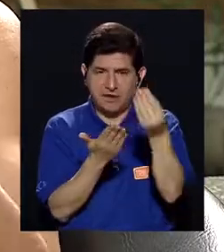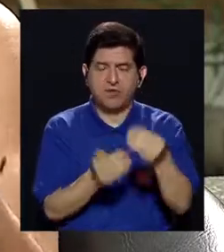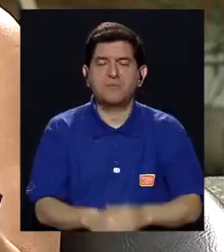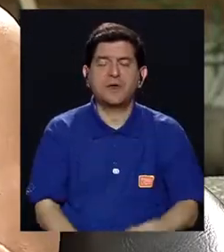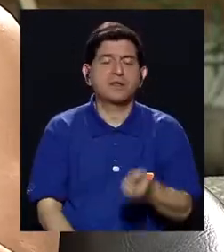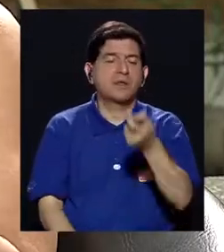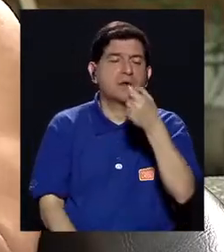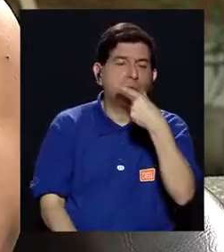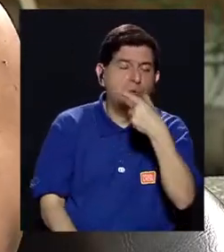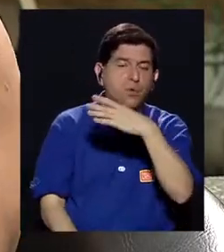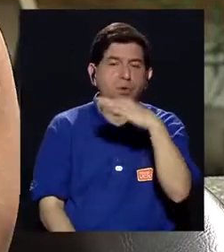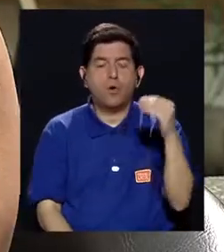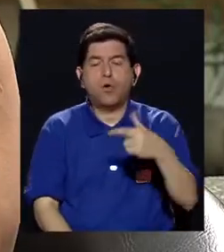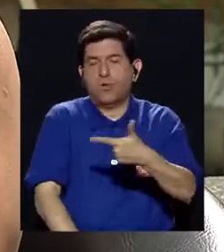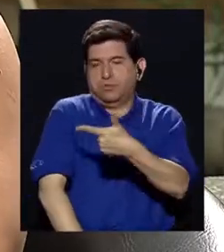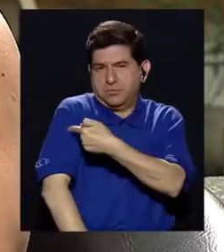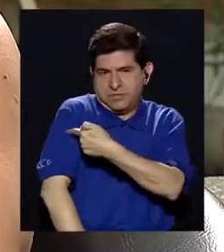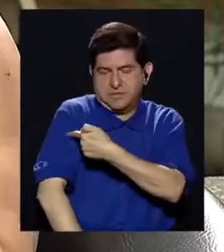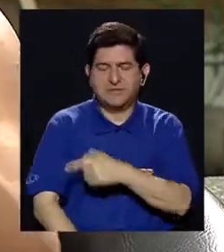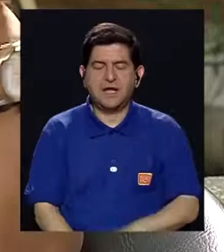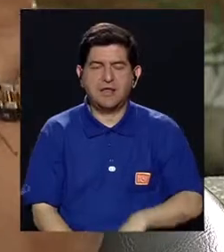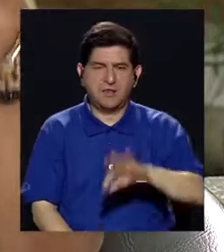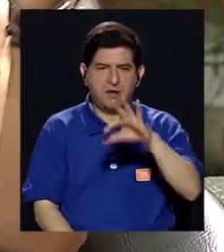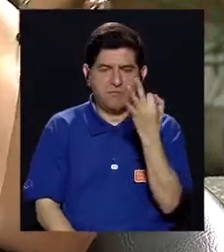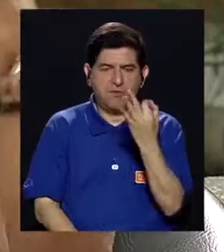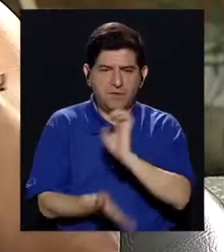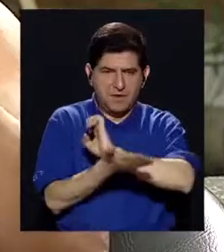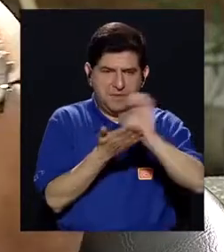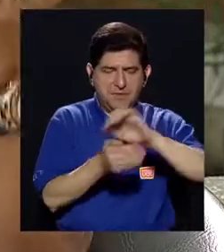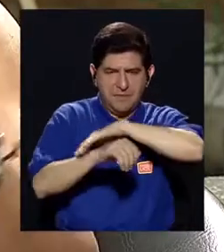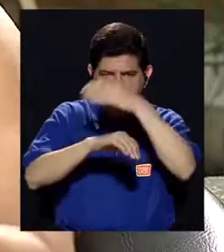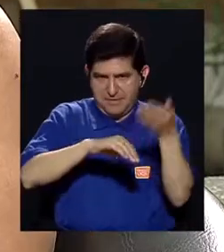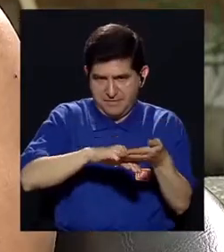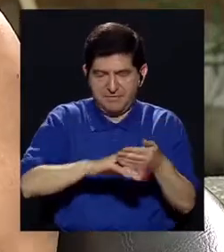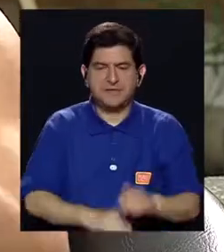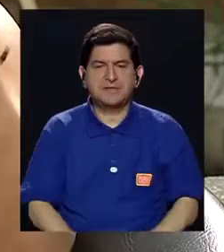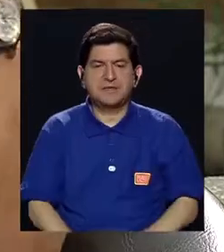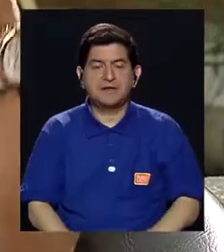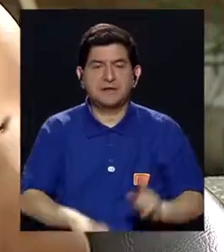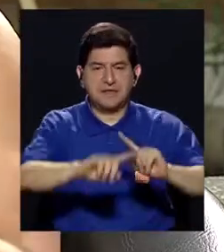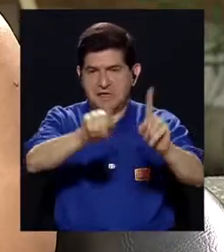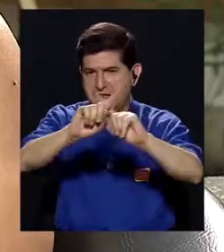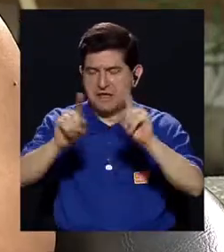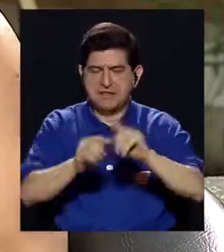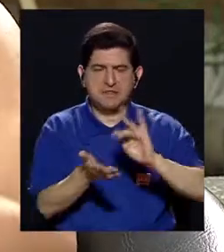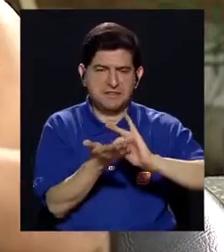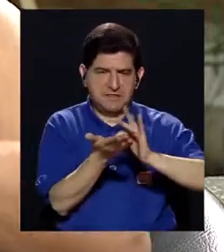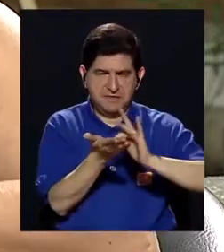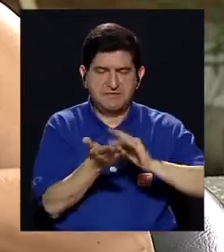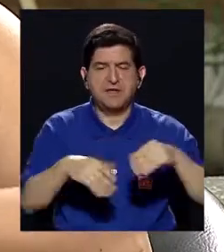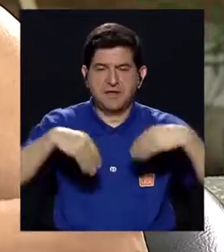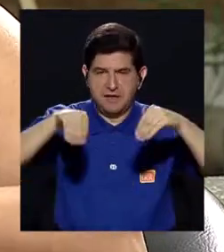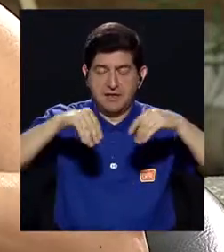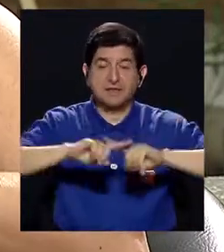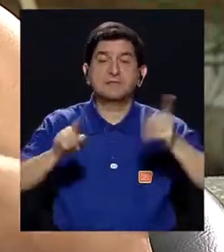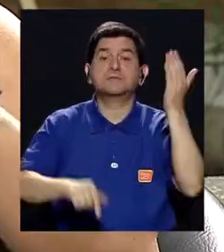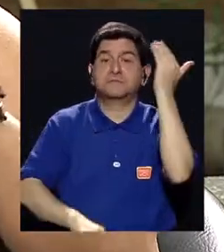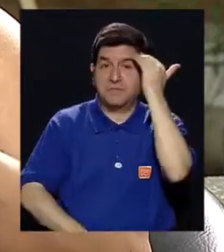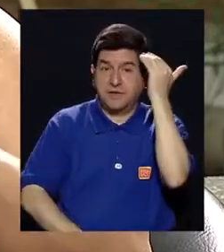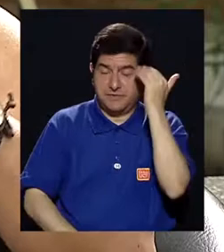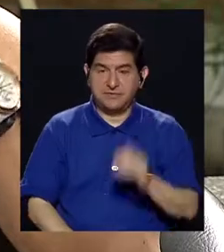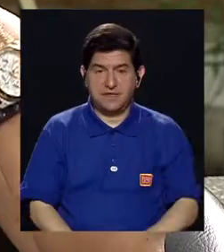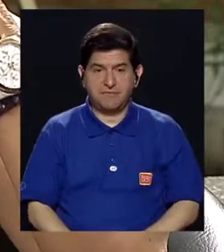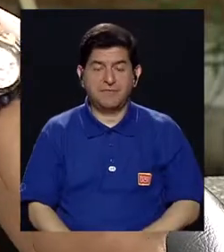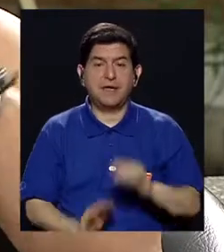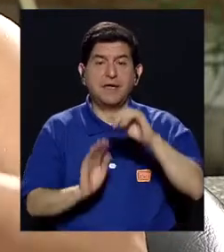un anticonceptivo oral o a un anticonceptivo inyectable, en alguna farmacia, pero sí es importante